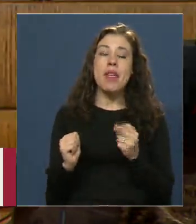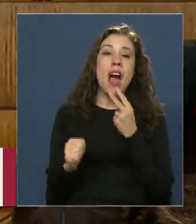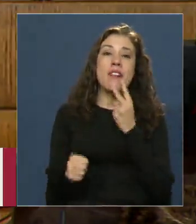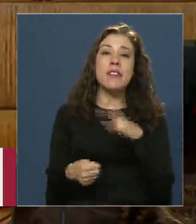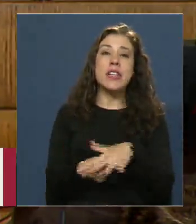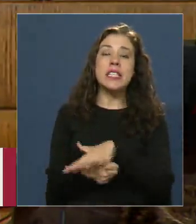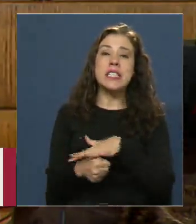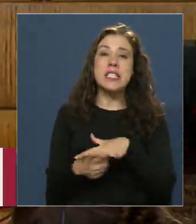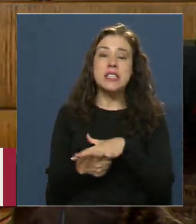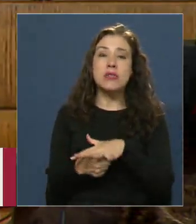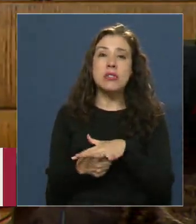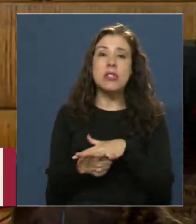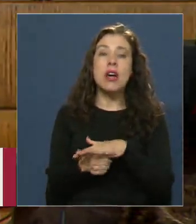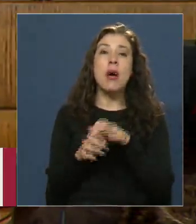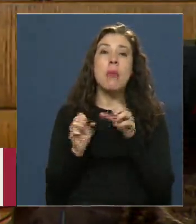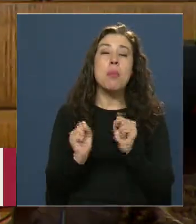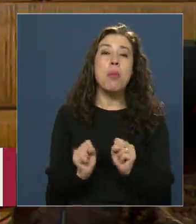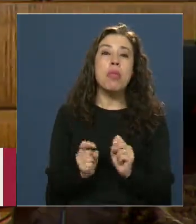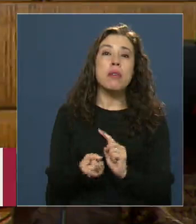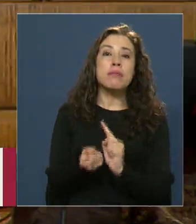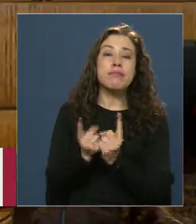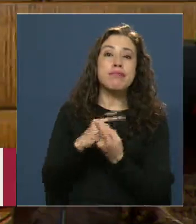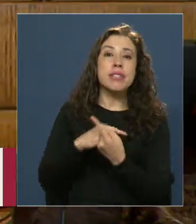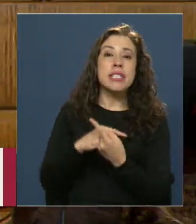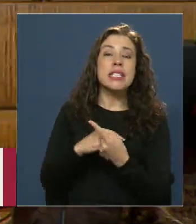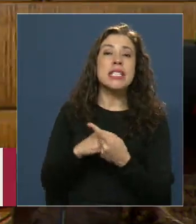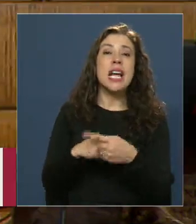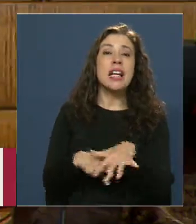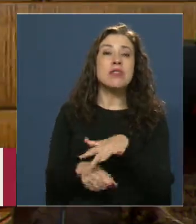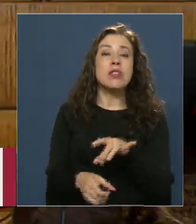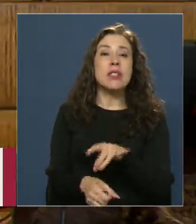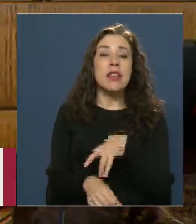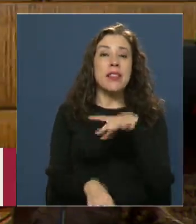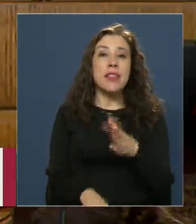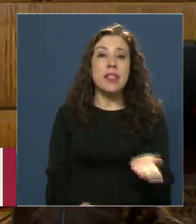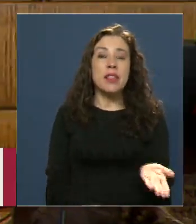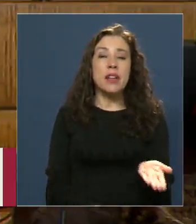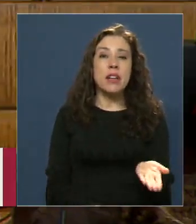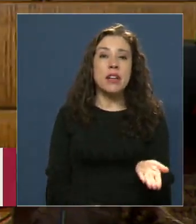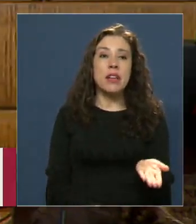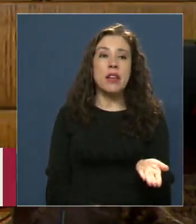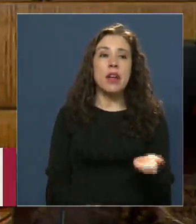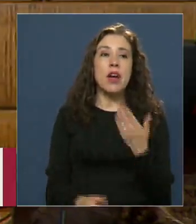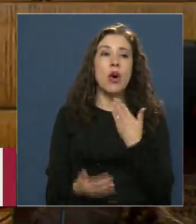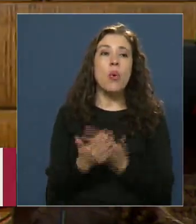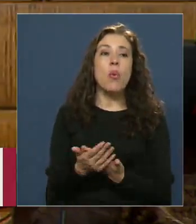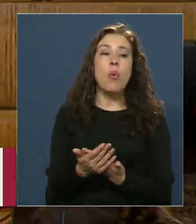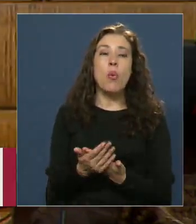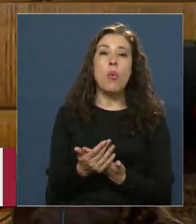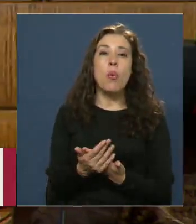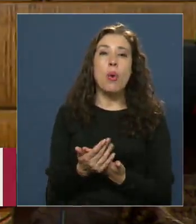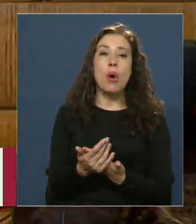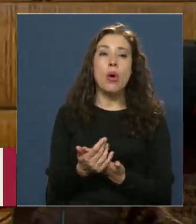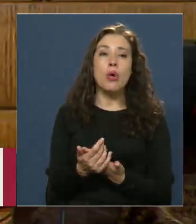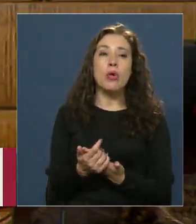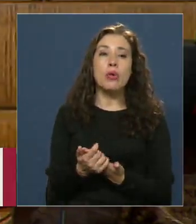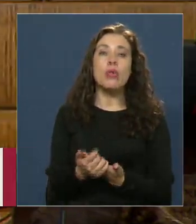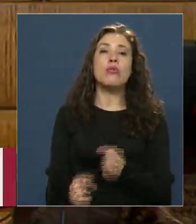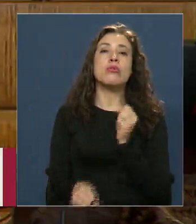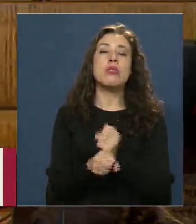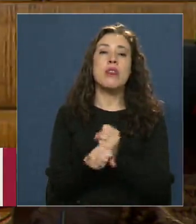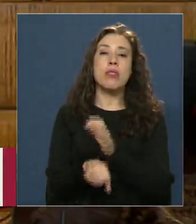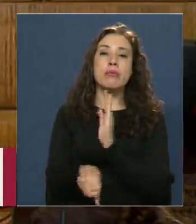situación que lo pudiera llevar a una situación de vulnerabilidad frente a la pérdida justamente del